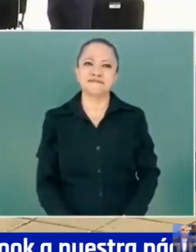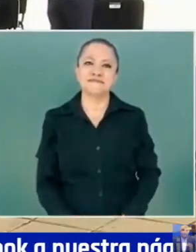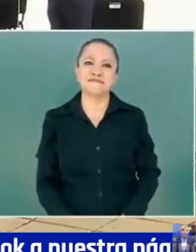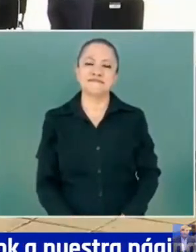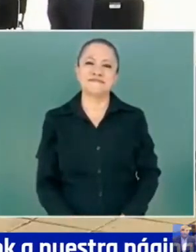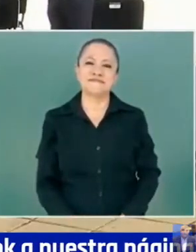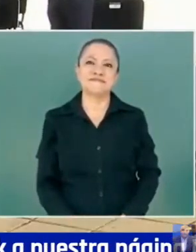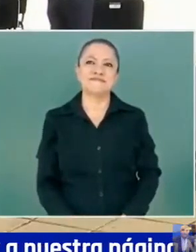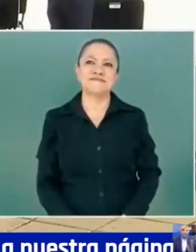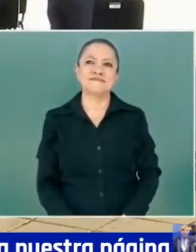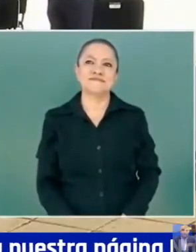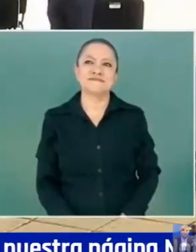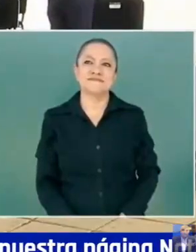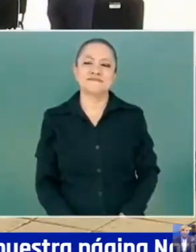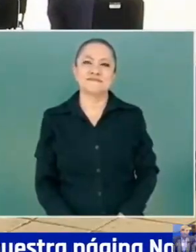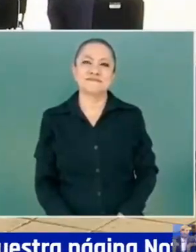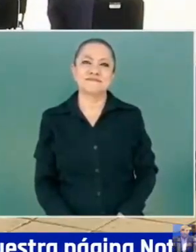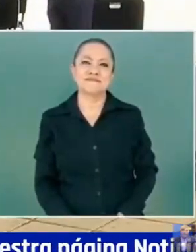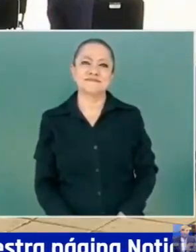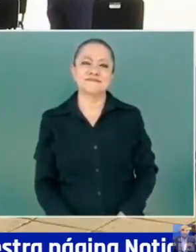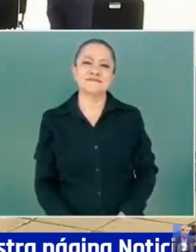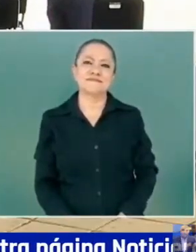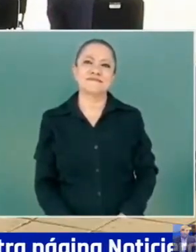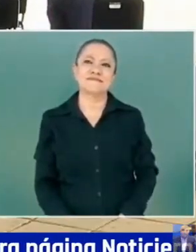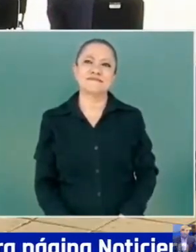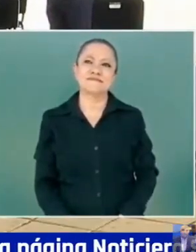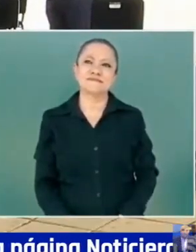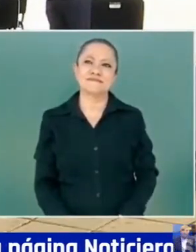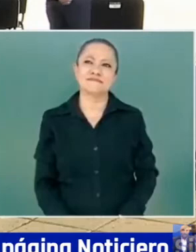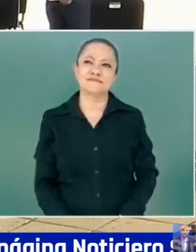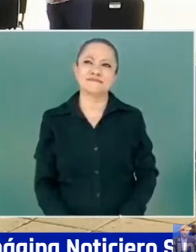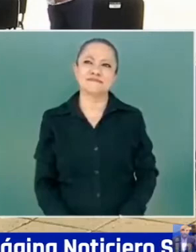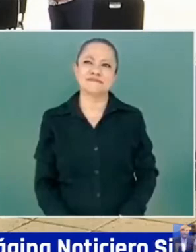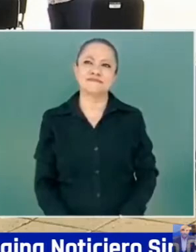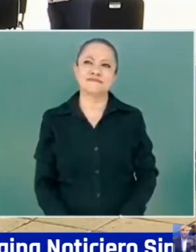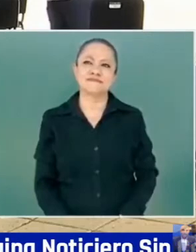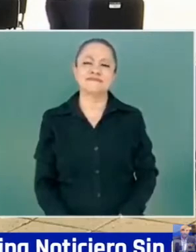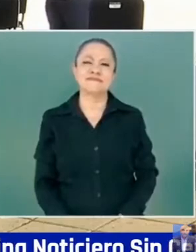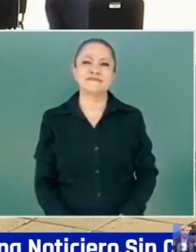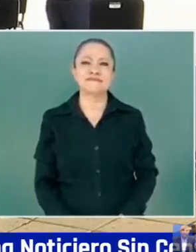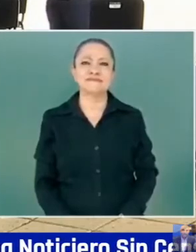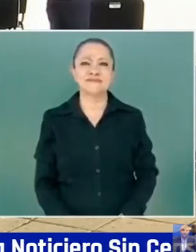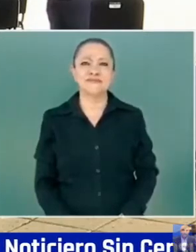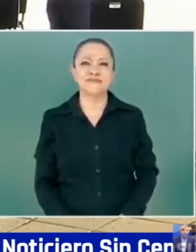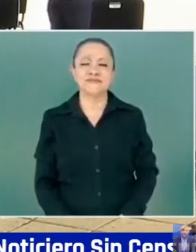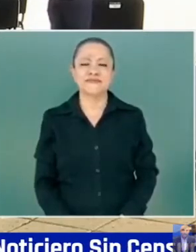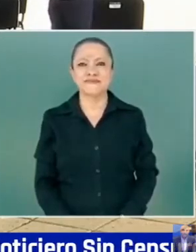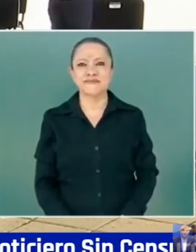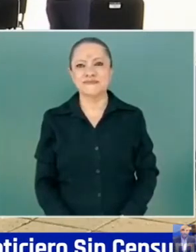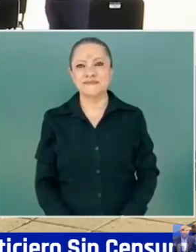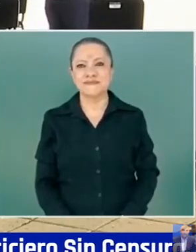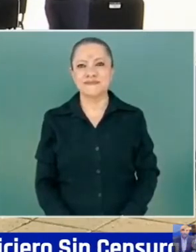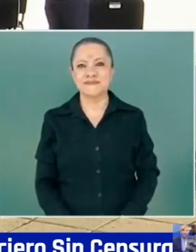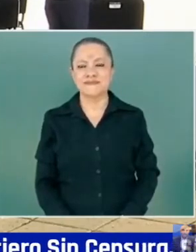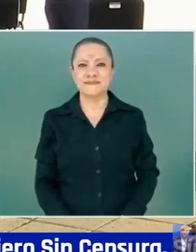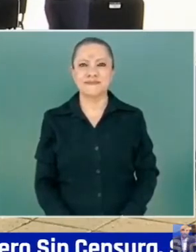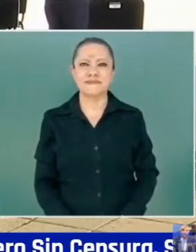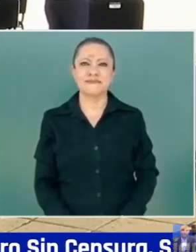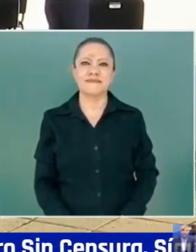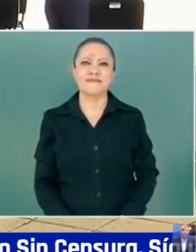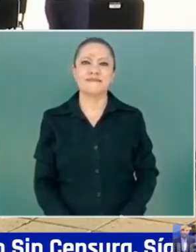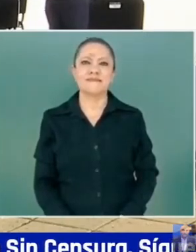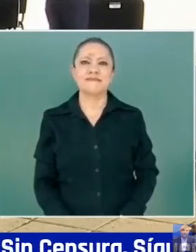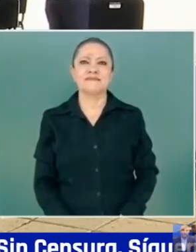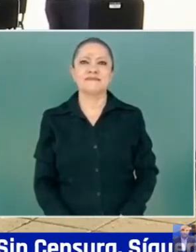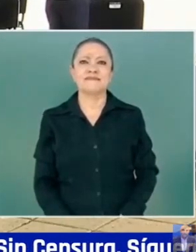esos espacios que ya se les dio además a toda esta gente. Dime, o sea, yo